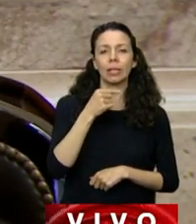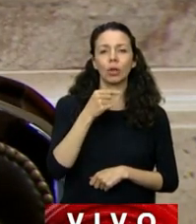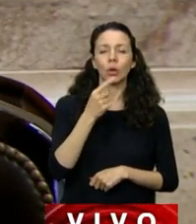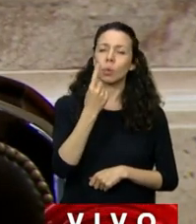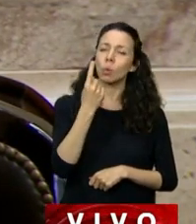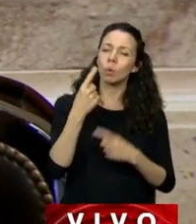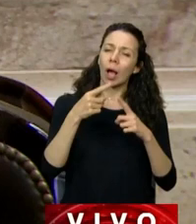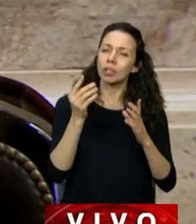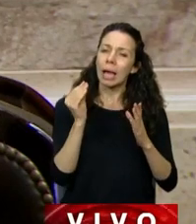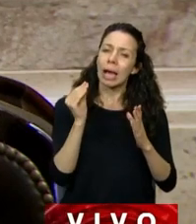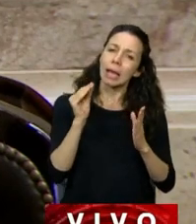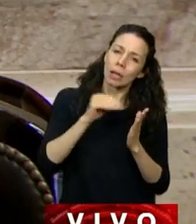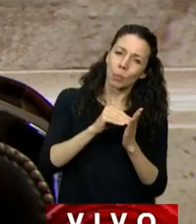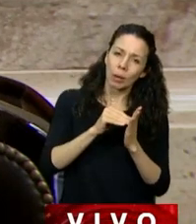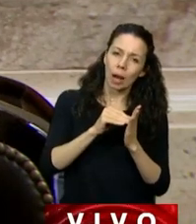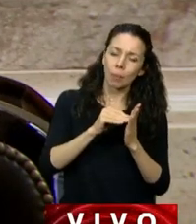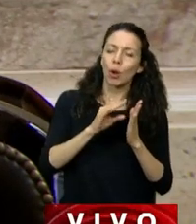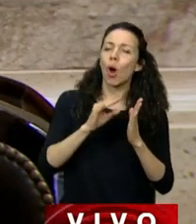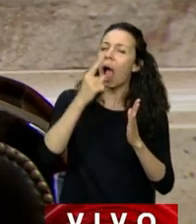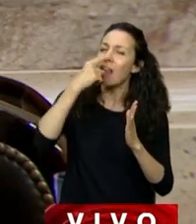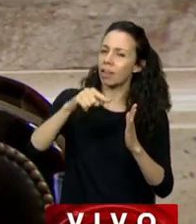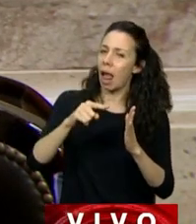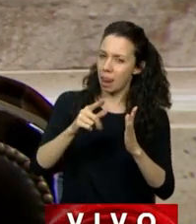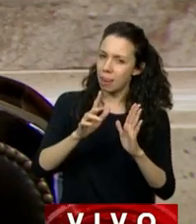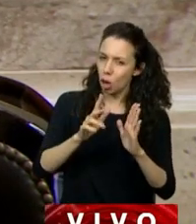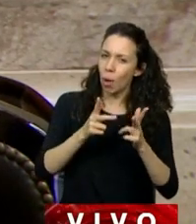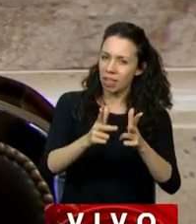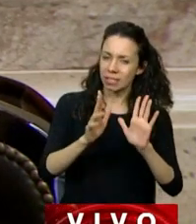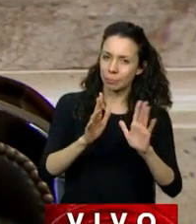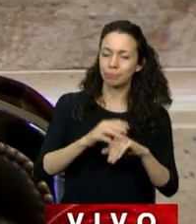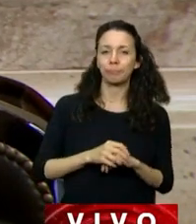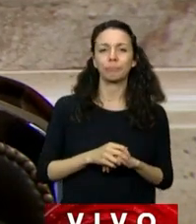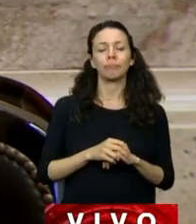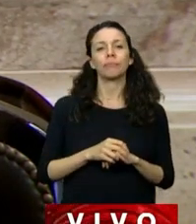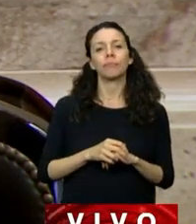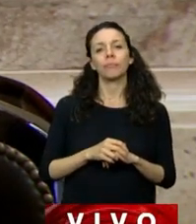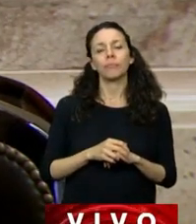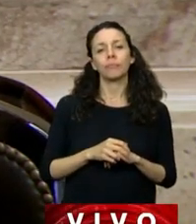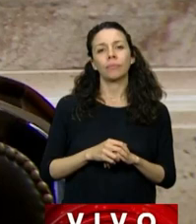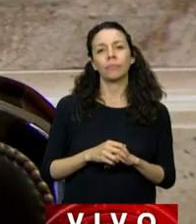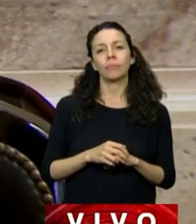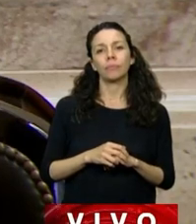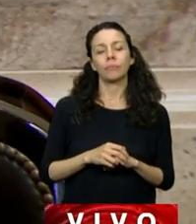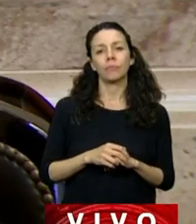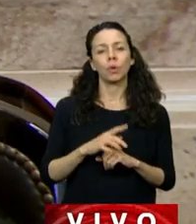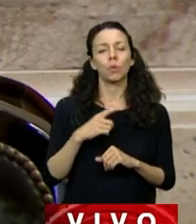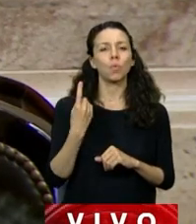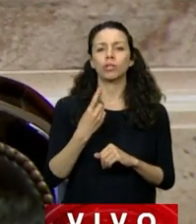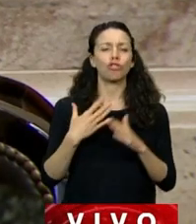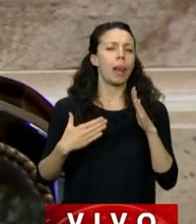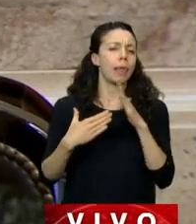pero voy a hacerlo Al final de la reseña nuestro máximo líder Néstor